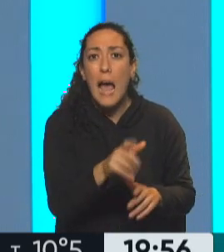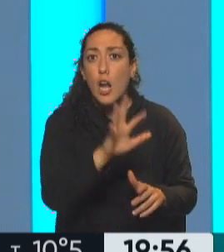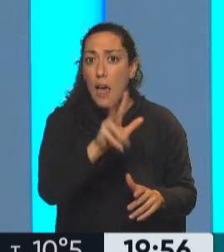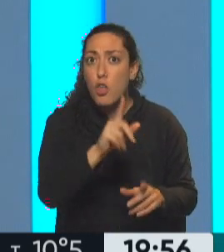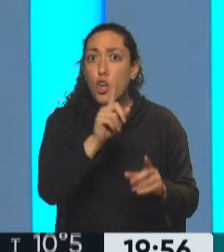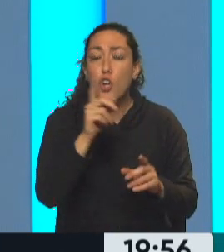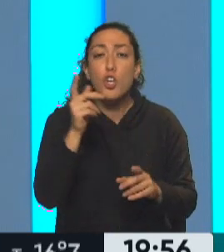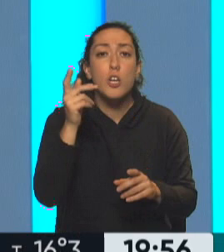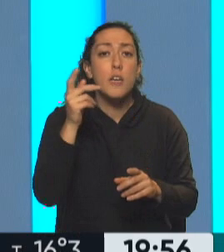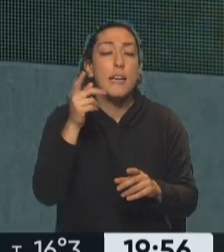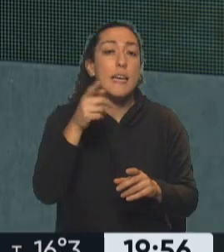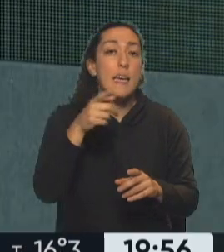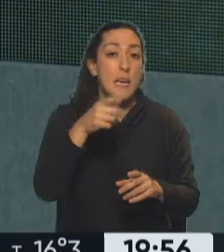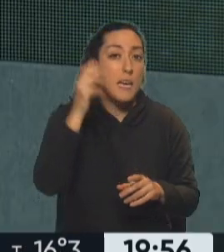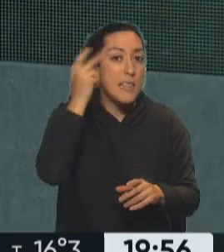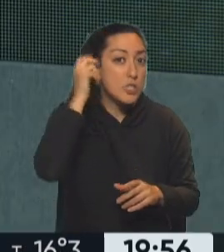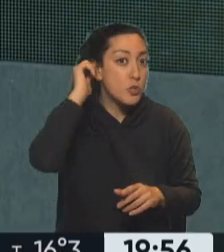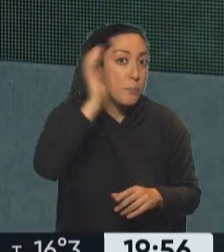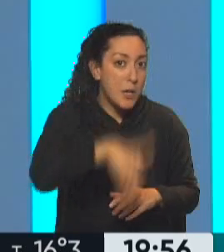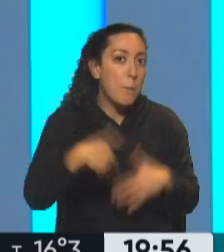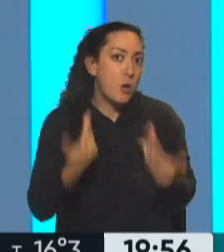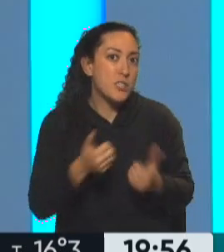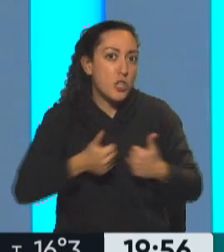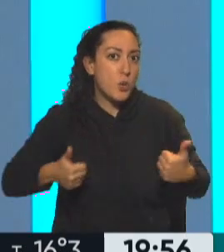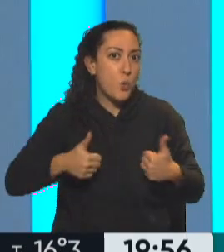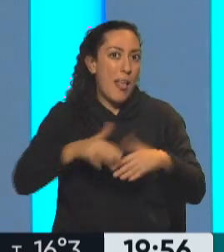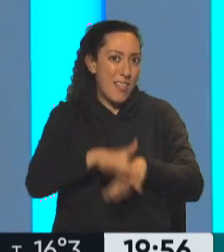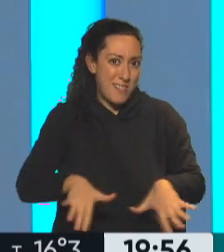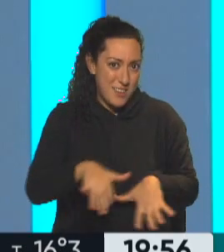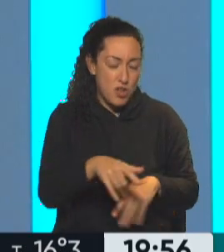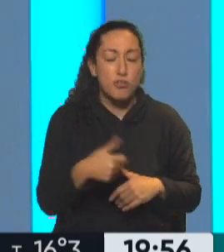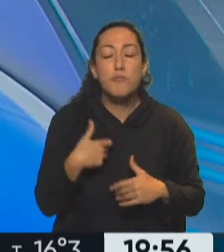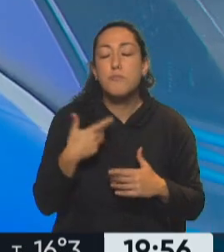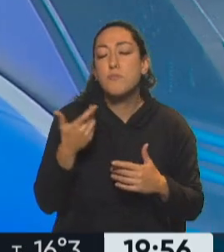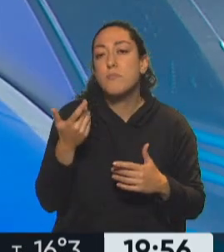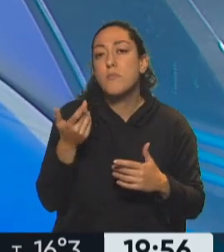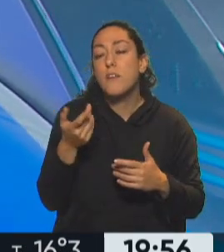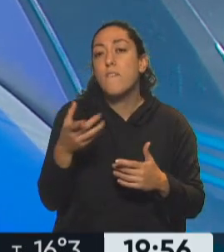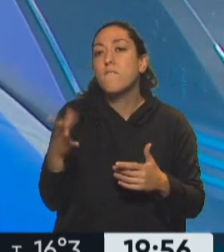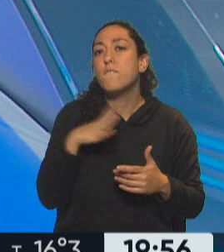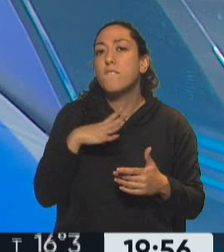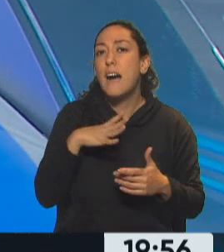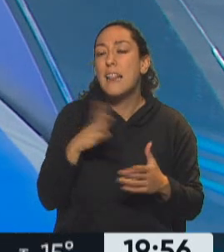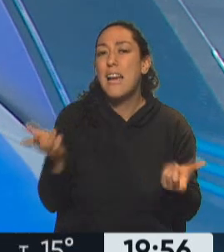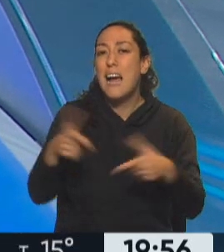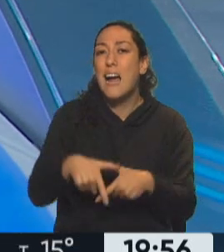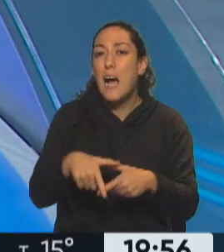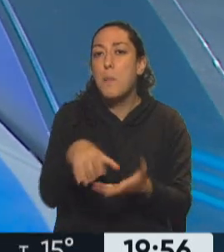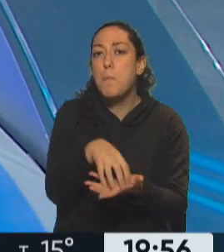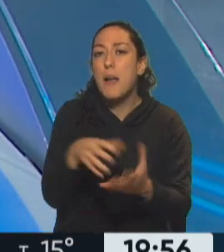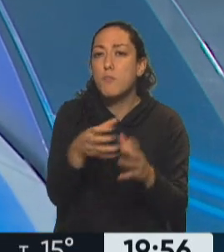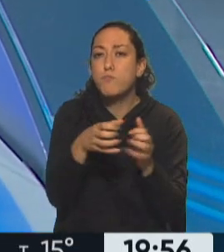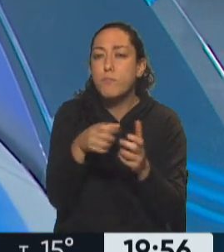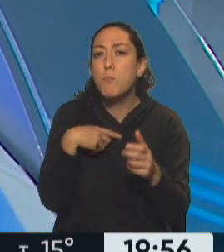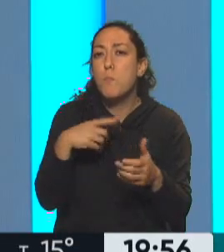menor, por eso lo juzgó un tribunal de menores. ¿Y ahora qué pasa? Ahora hay que esperar a que la Cámara de Casación porteña resuelva si le